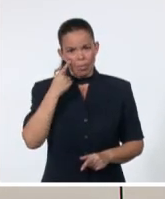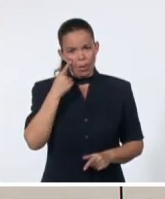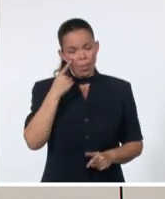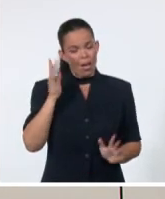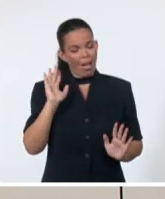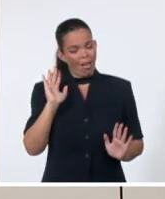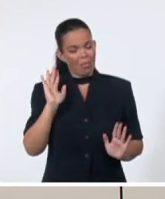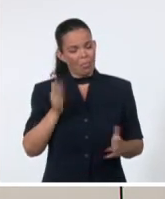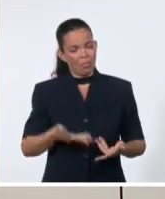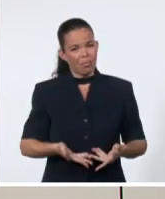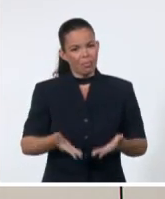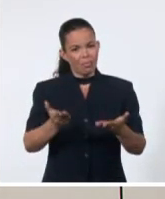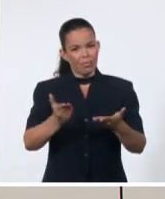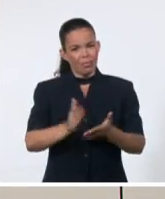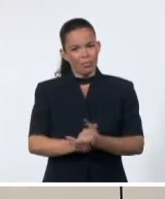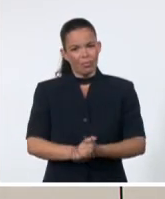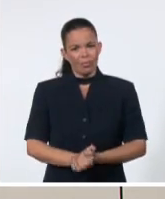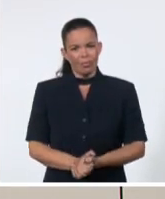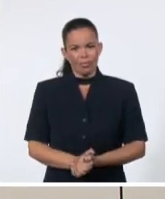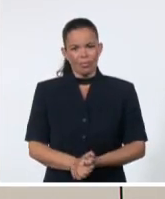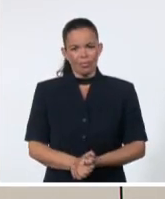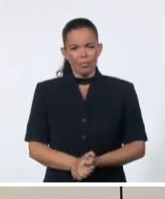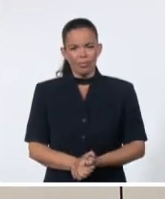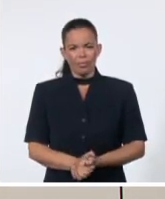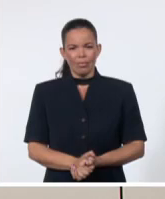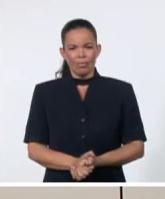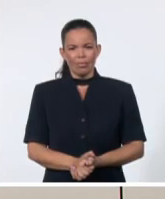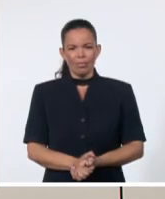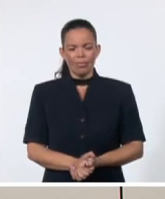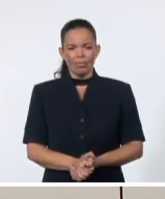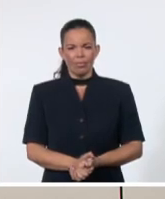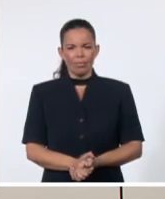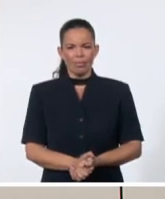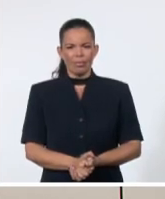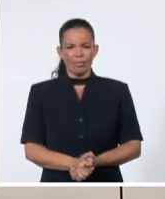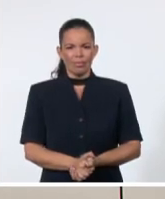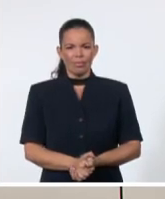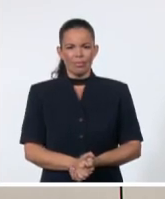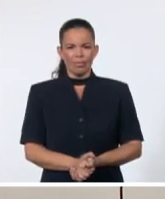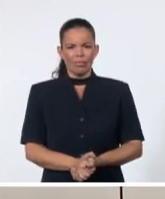definitiva y duradera. Manténgase informado, la verdad necesita de nosotros.